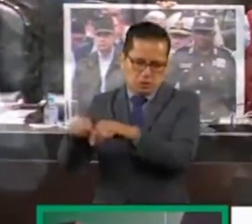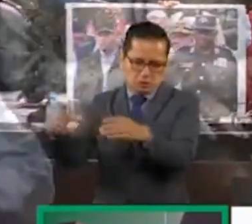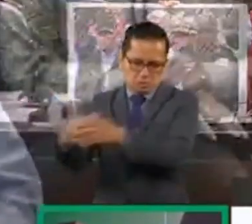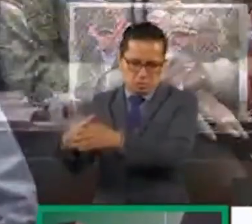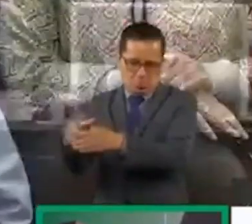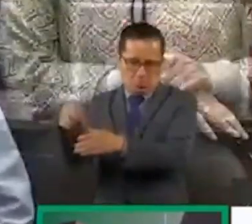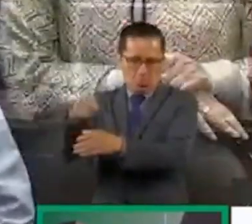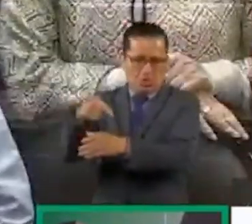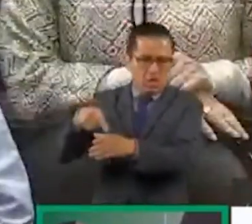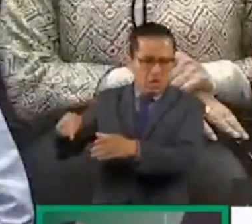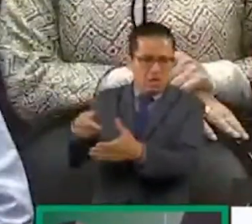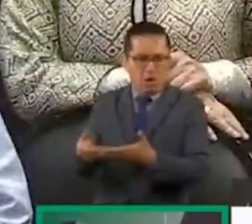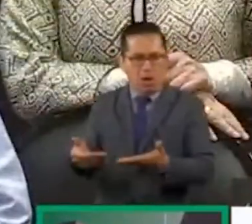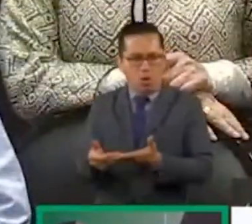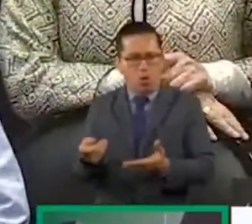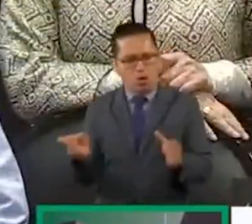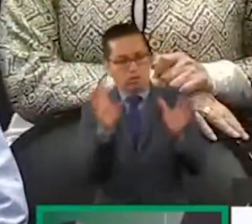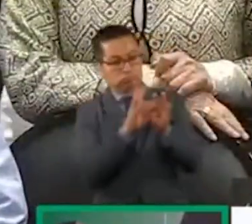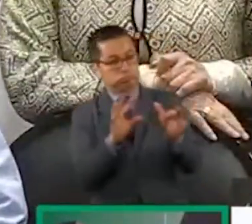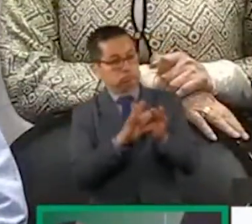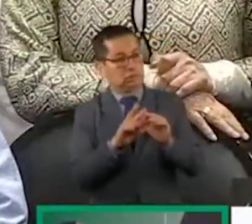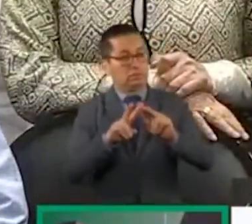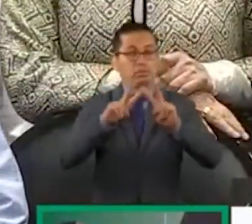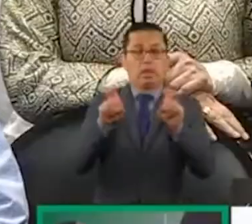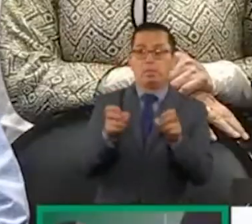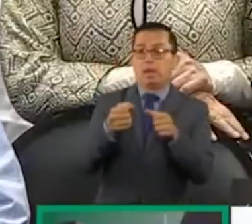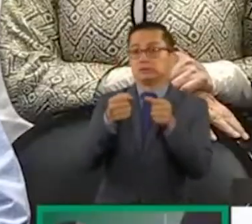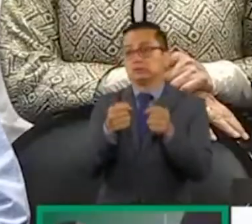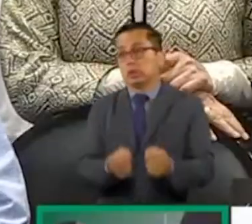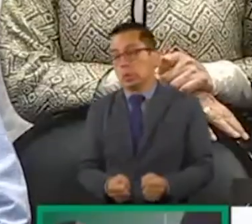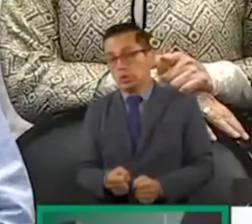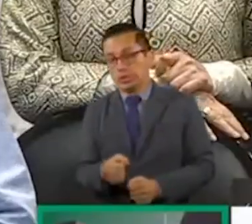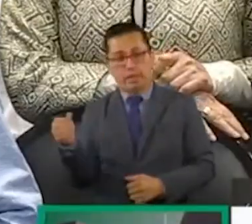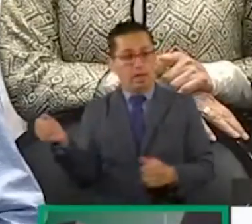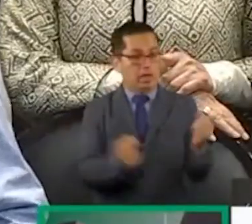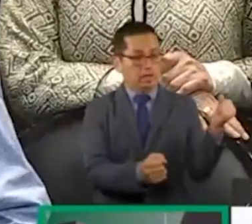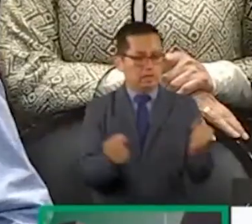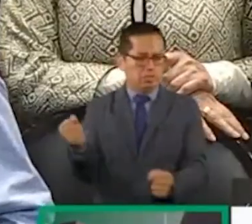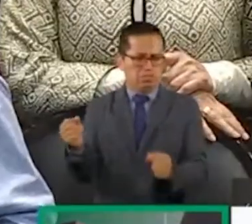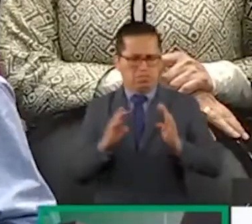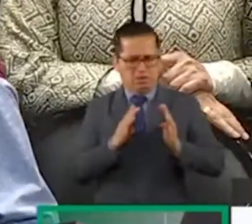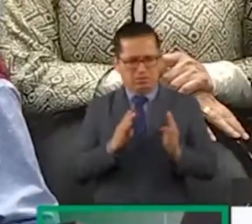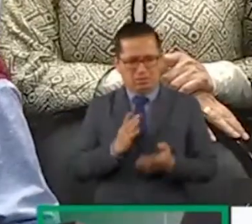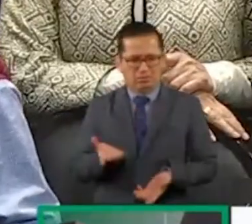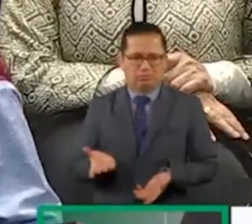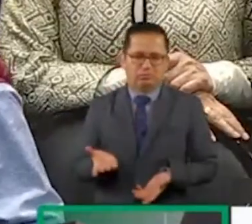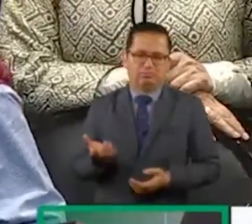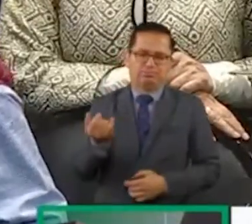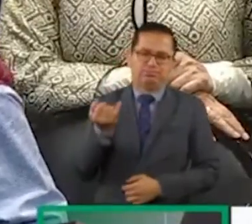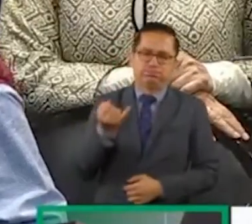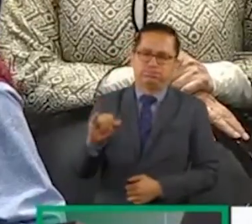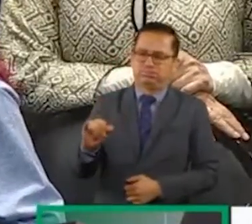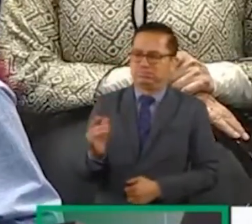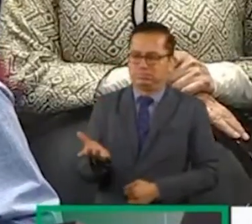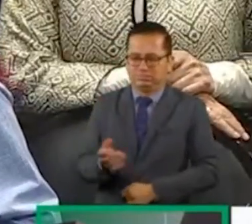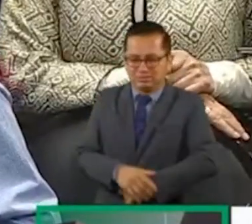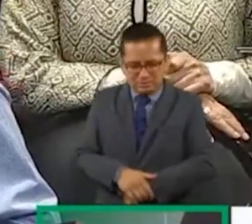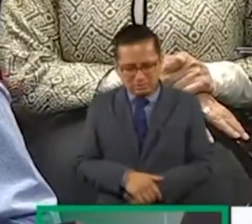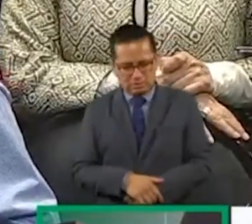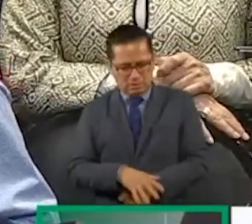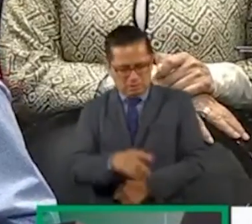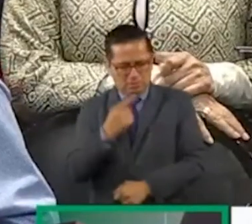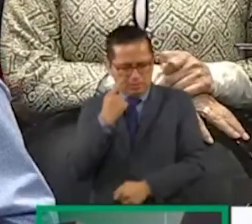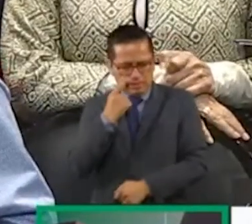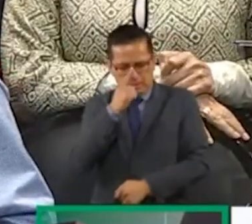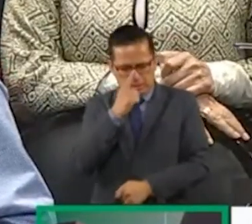y militarización, el chiste se cuenta solo. Porque miren, por ahí les voy a poner al